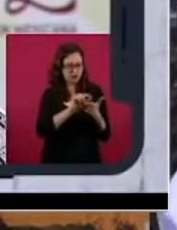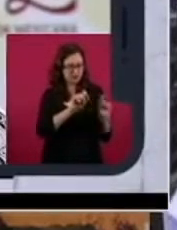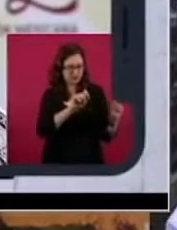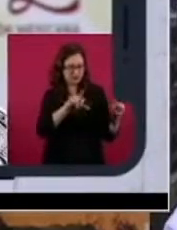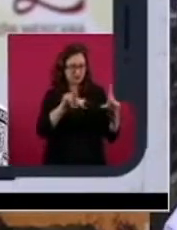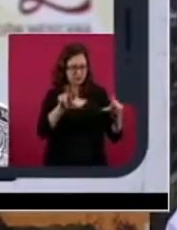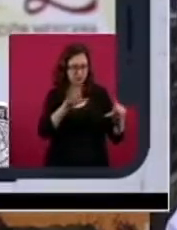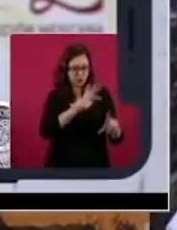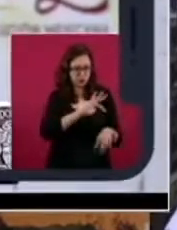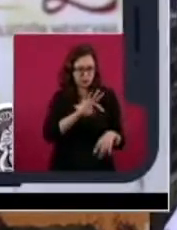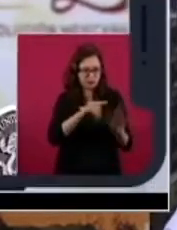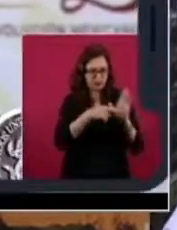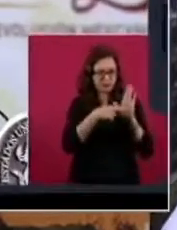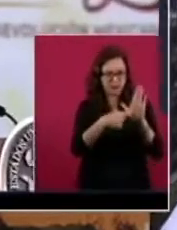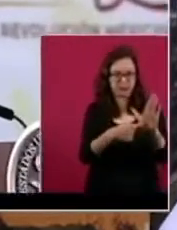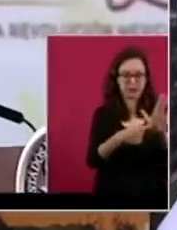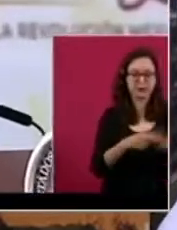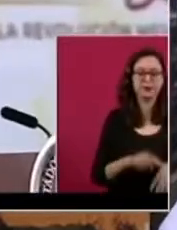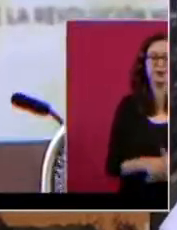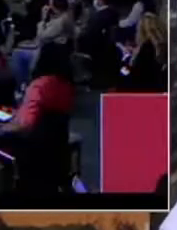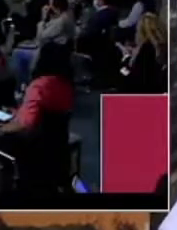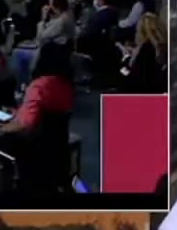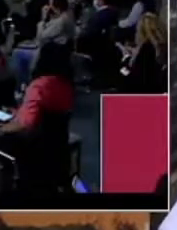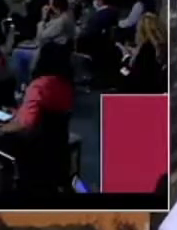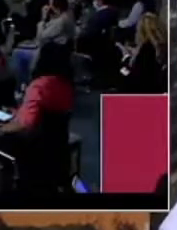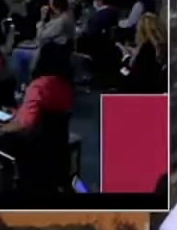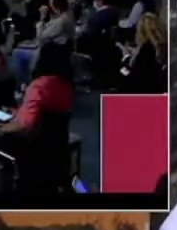le importa su popularidad.